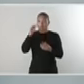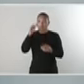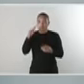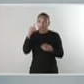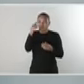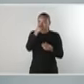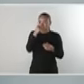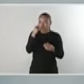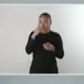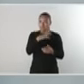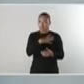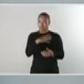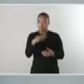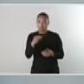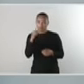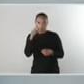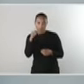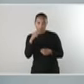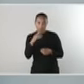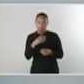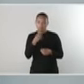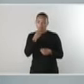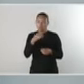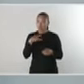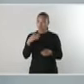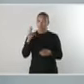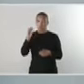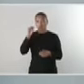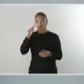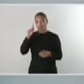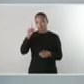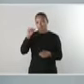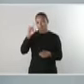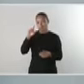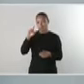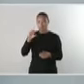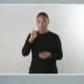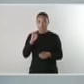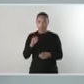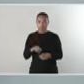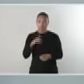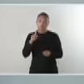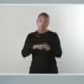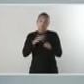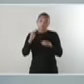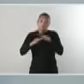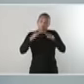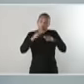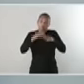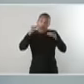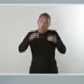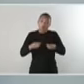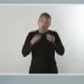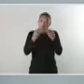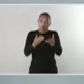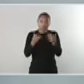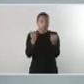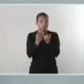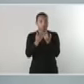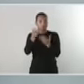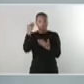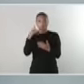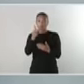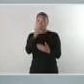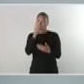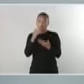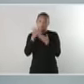a nuestros hijos y decirles Hemos cumplido porque este mundo que hoy entregamos no es el mismo mundo que nos dejaron nuestros